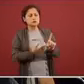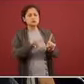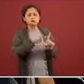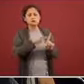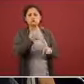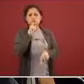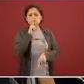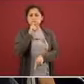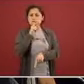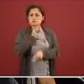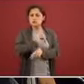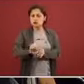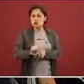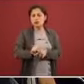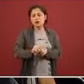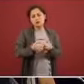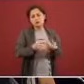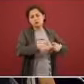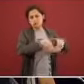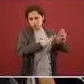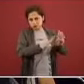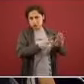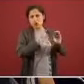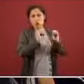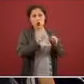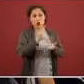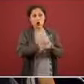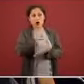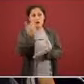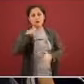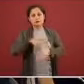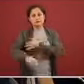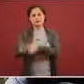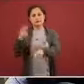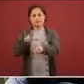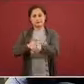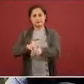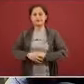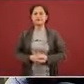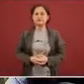hospitalización en unidades de cuidado intensivo. Esta es la distribución. La siguiente.